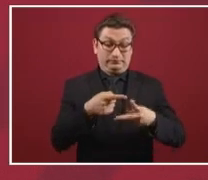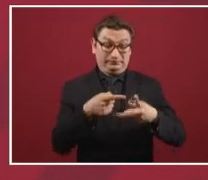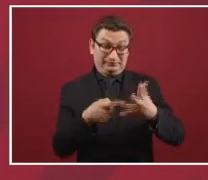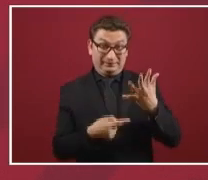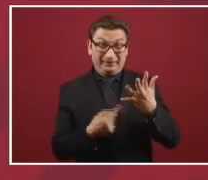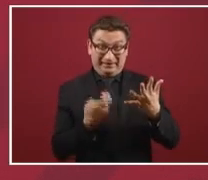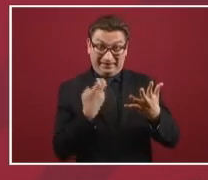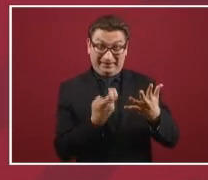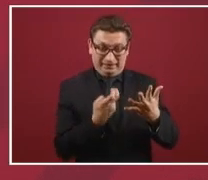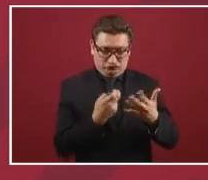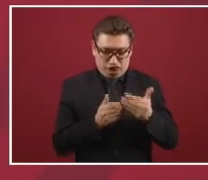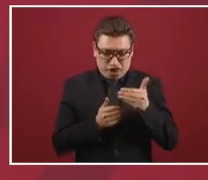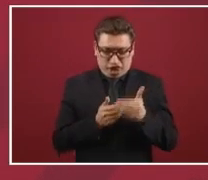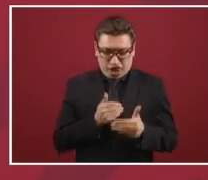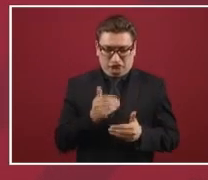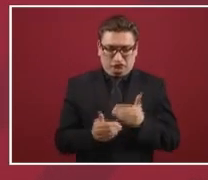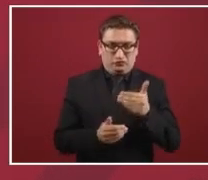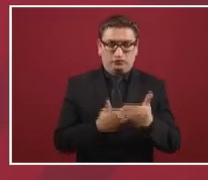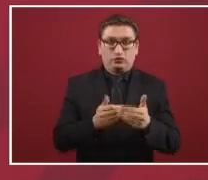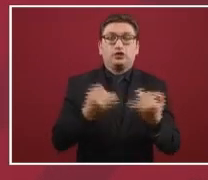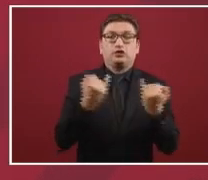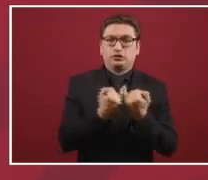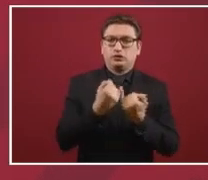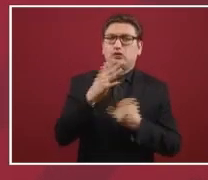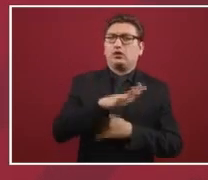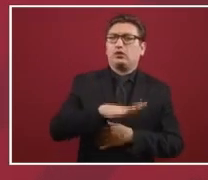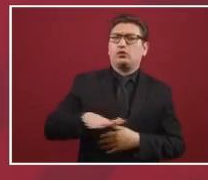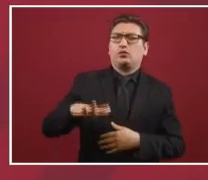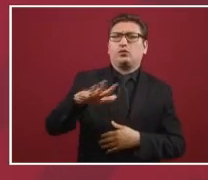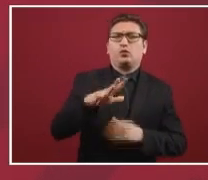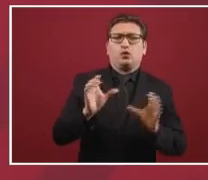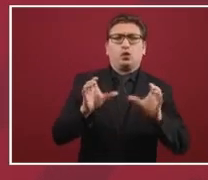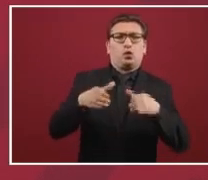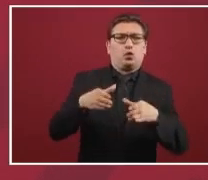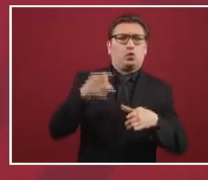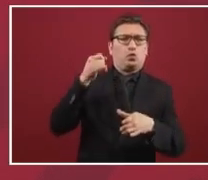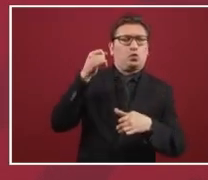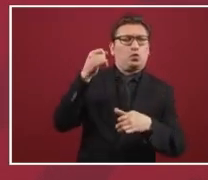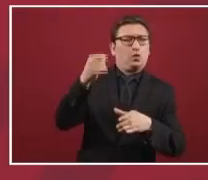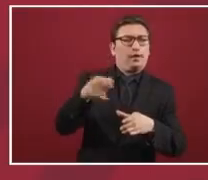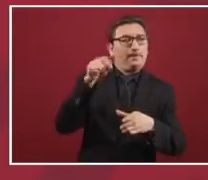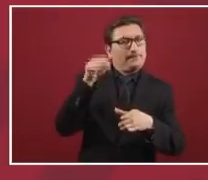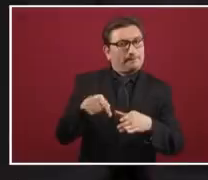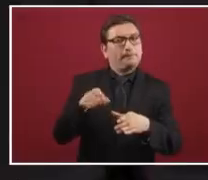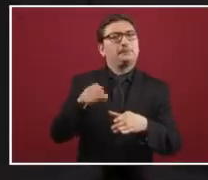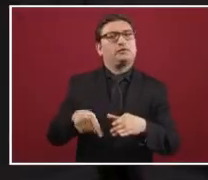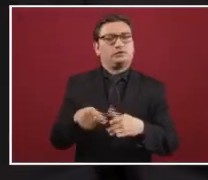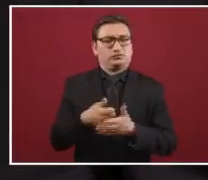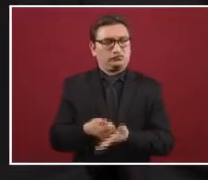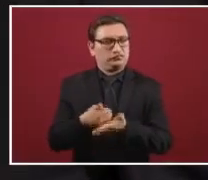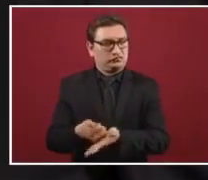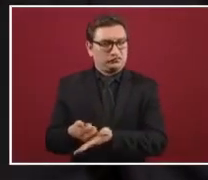avanzando allá en las comunidades más apartadas, porque termino